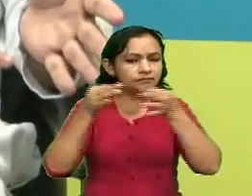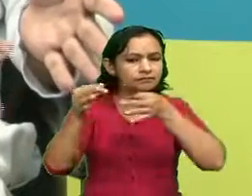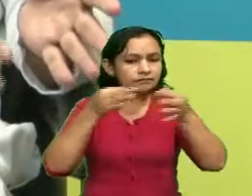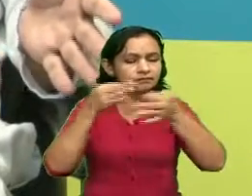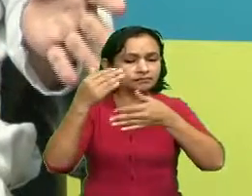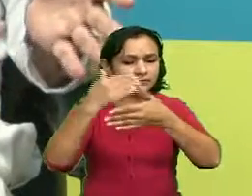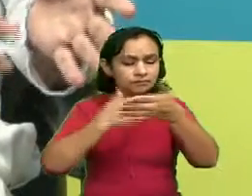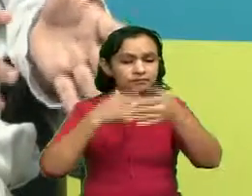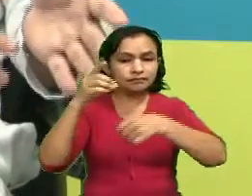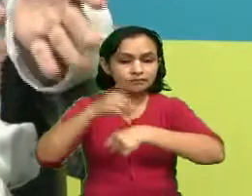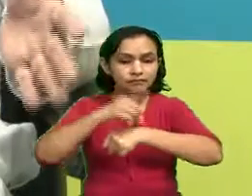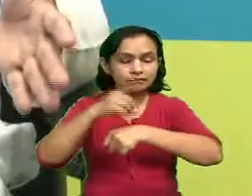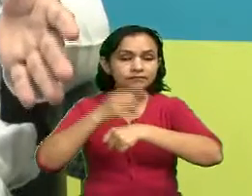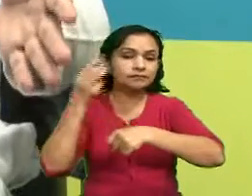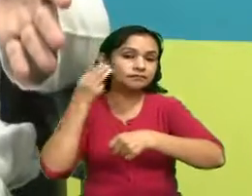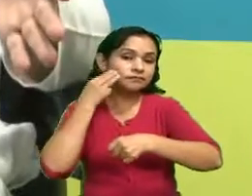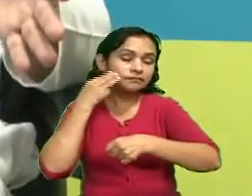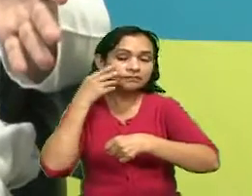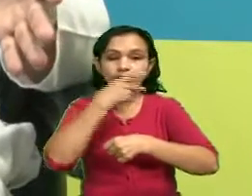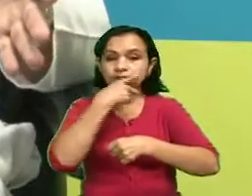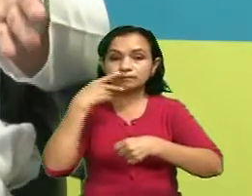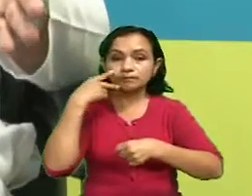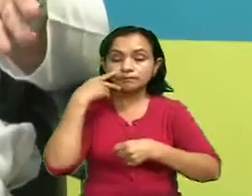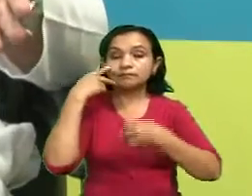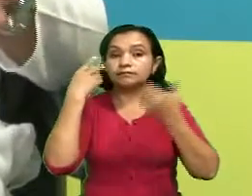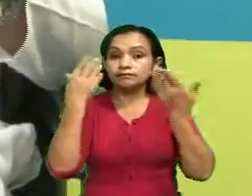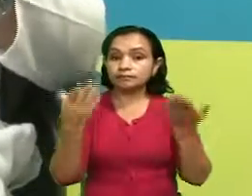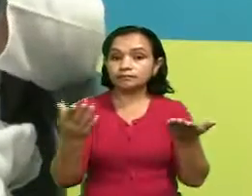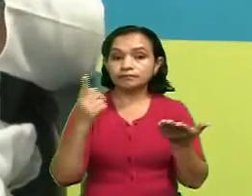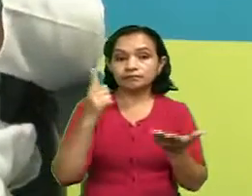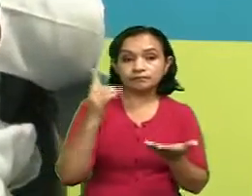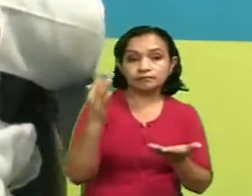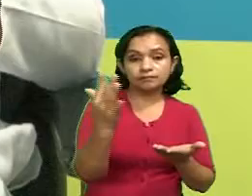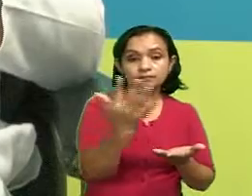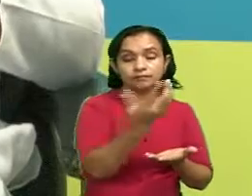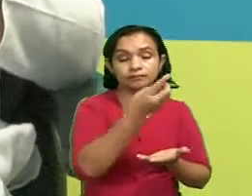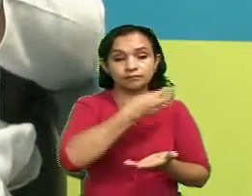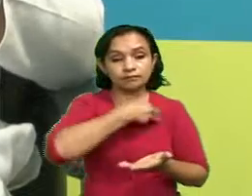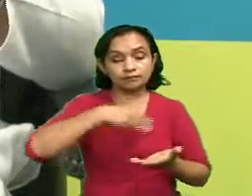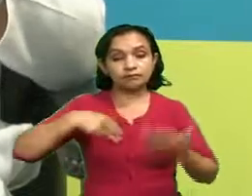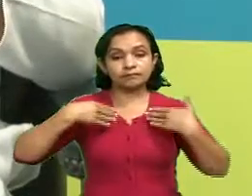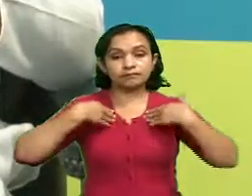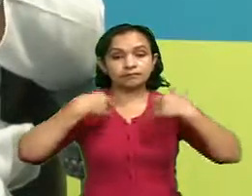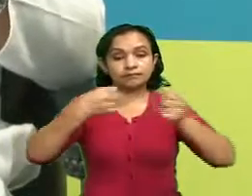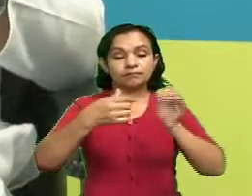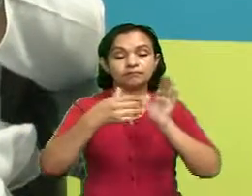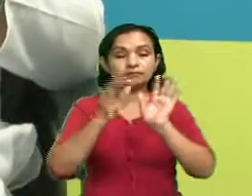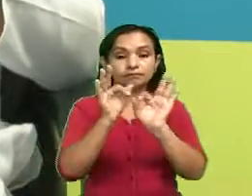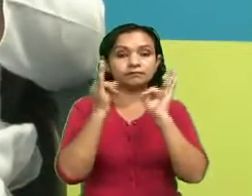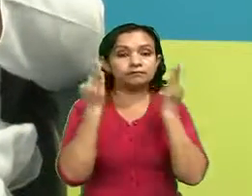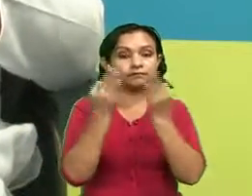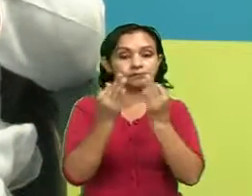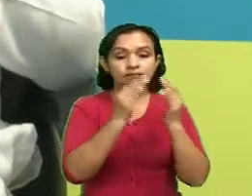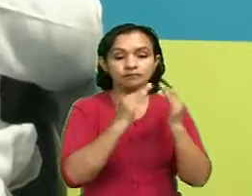le dé el médico a la mamá o al papá. Y nosotros como Ministerio de Salud, nuestro modelo de salud familiar y comunitario, aquel paciente que abandona